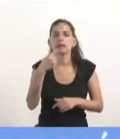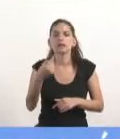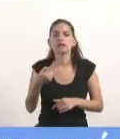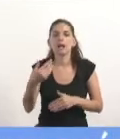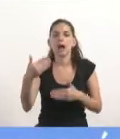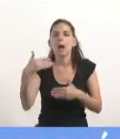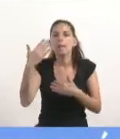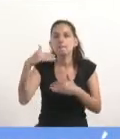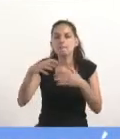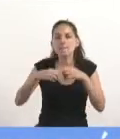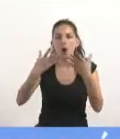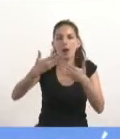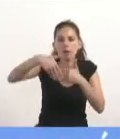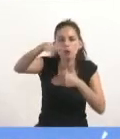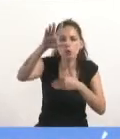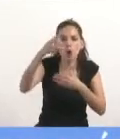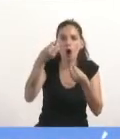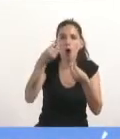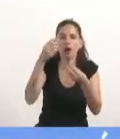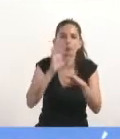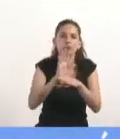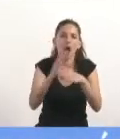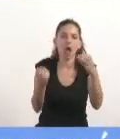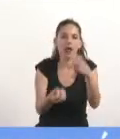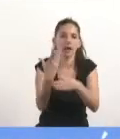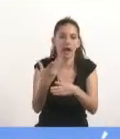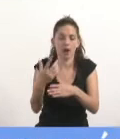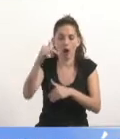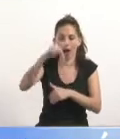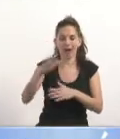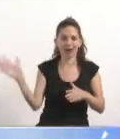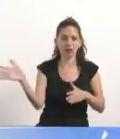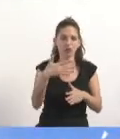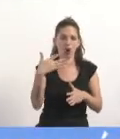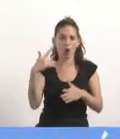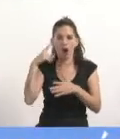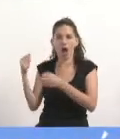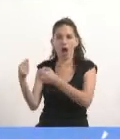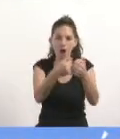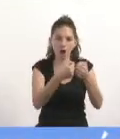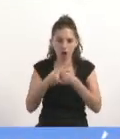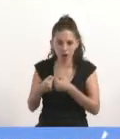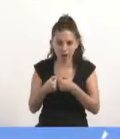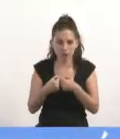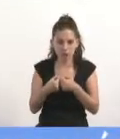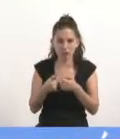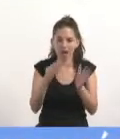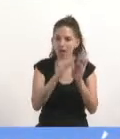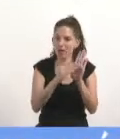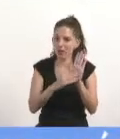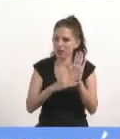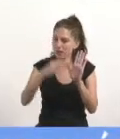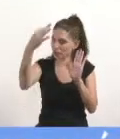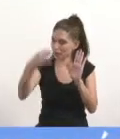crearlo. Bueno, yo creo que acá todos acordamos y tenemos datos objetivos que los países